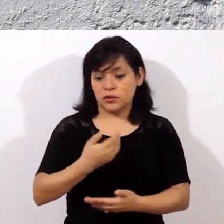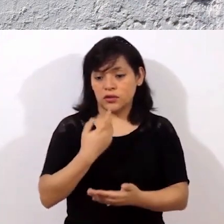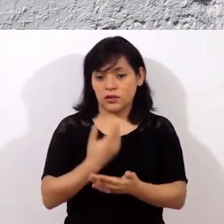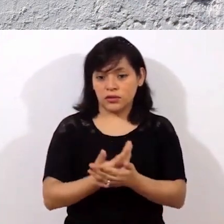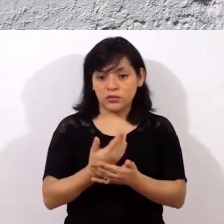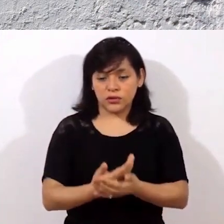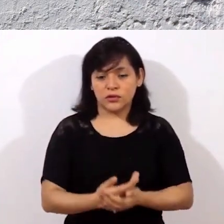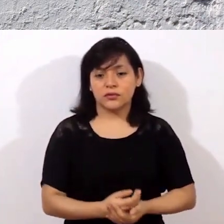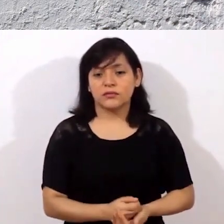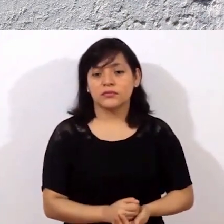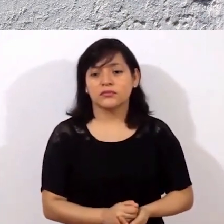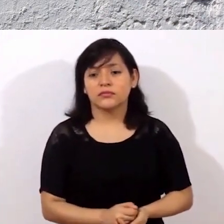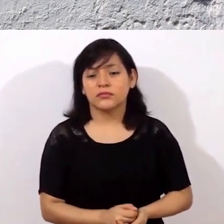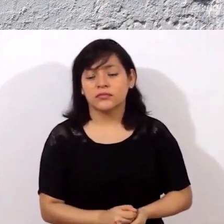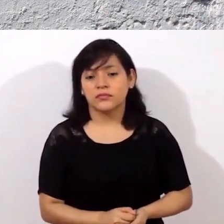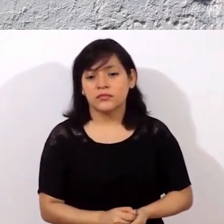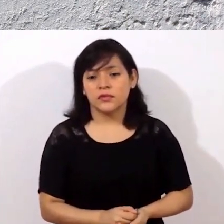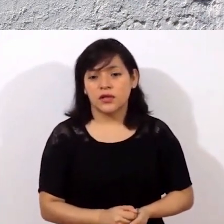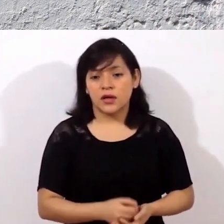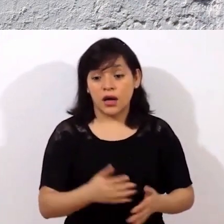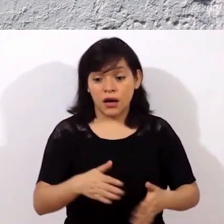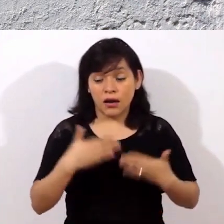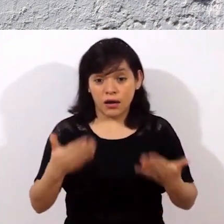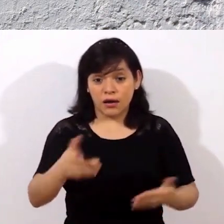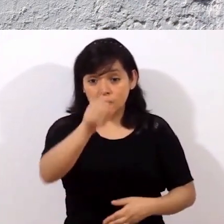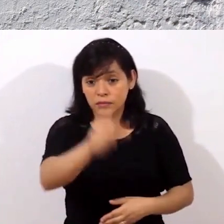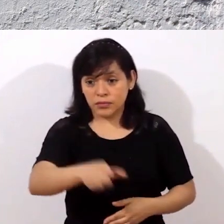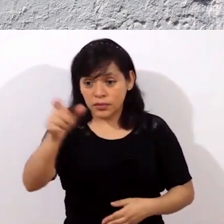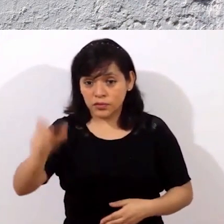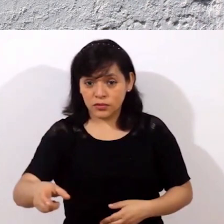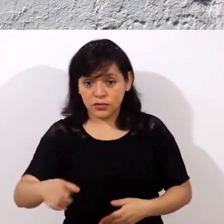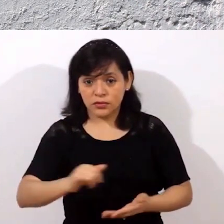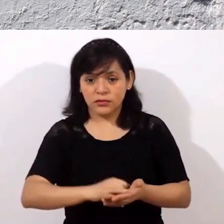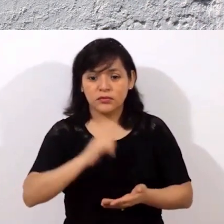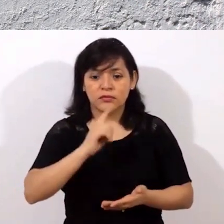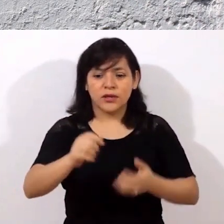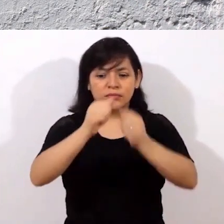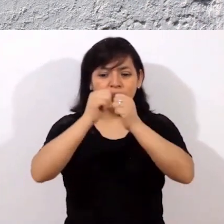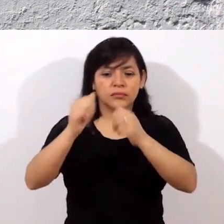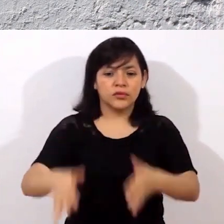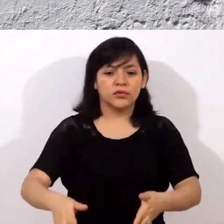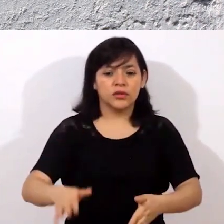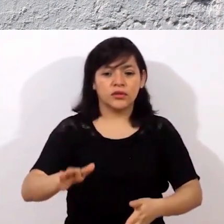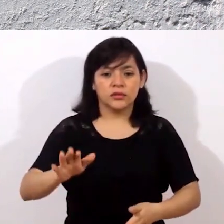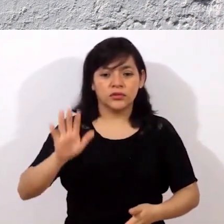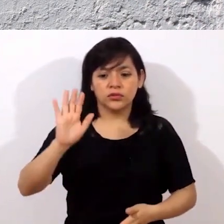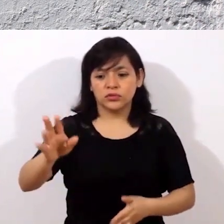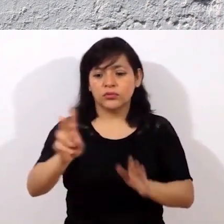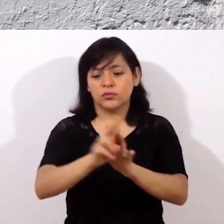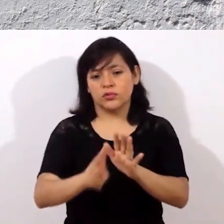conciencia, ha sido abandonada a su propia voluntad. Como nos dice el libro de Romanos en el capítulo